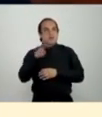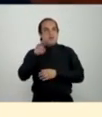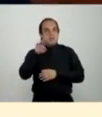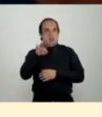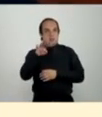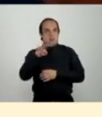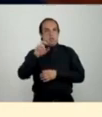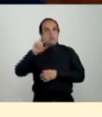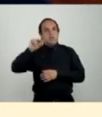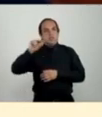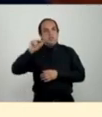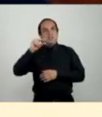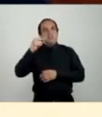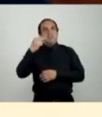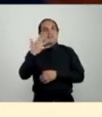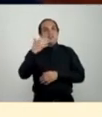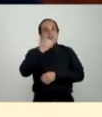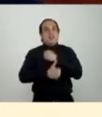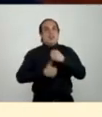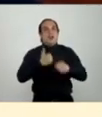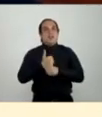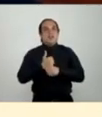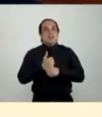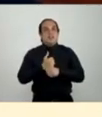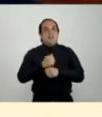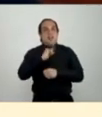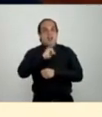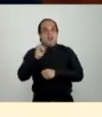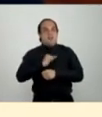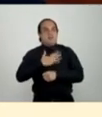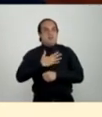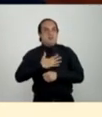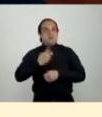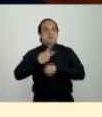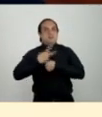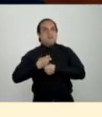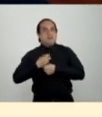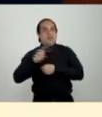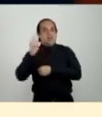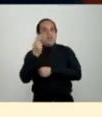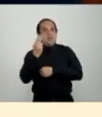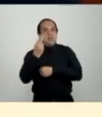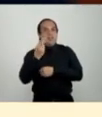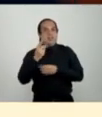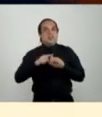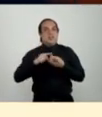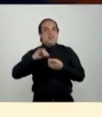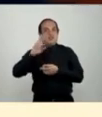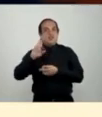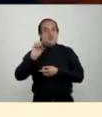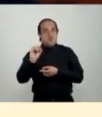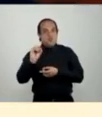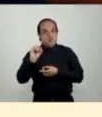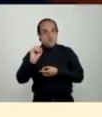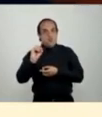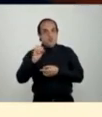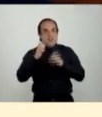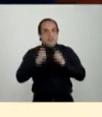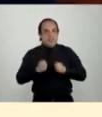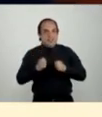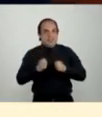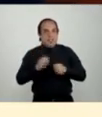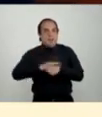85 años, que no ha sido nunca invitado a la universidad en donde Julio Ortega es profesor. O sea que tuvo